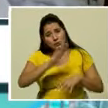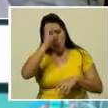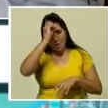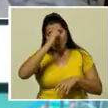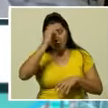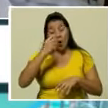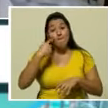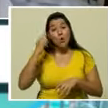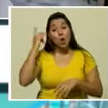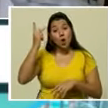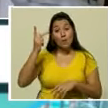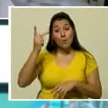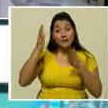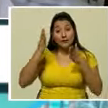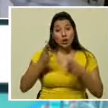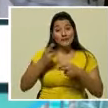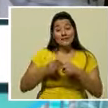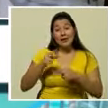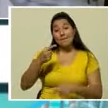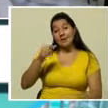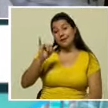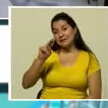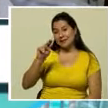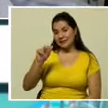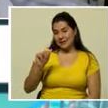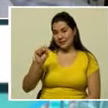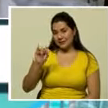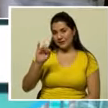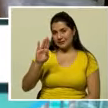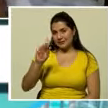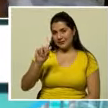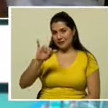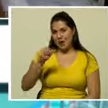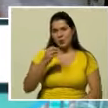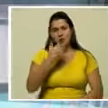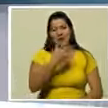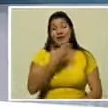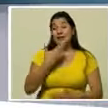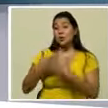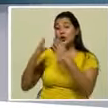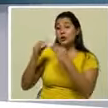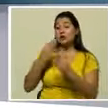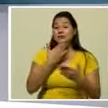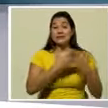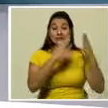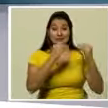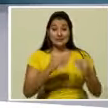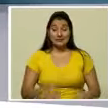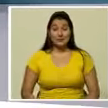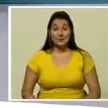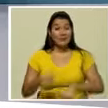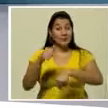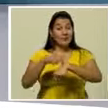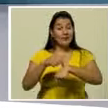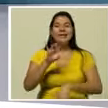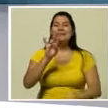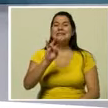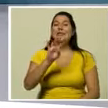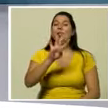de la politóloga Gina Cibaja. Muchas gracias, Gina. Buenas noches. Buenas noches. 7 de la noche